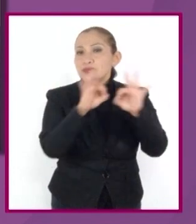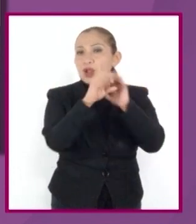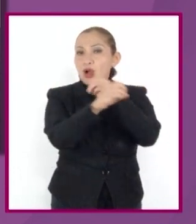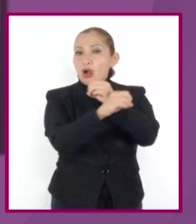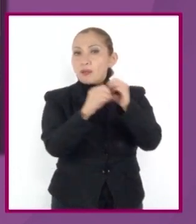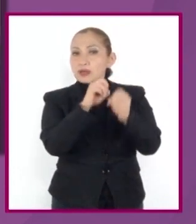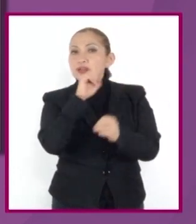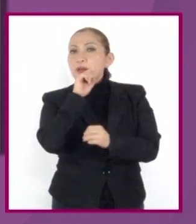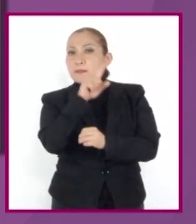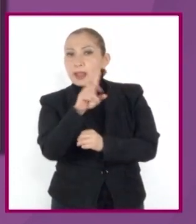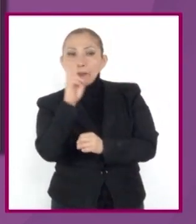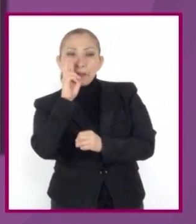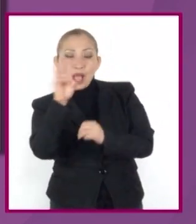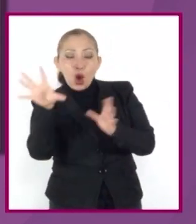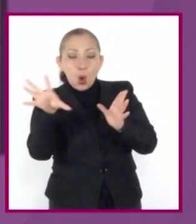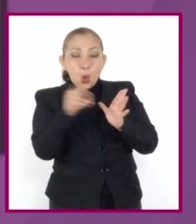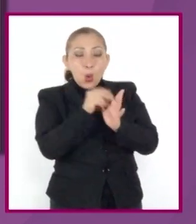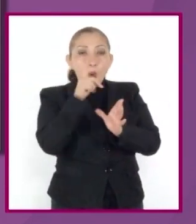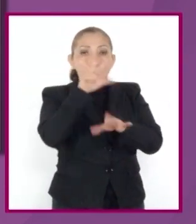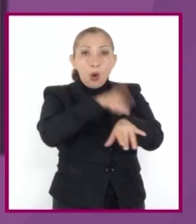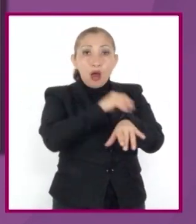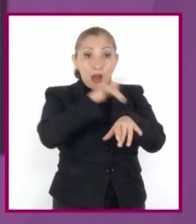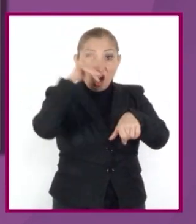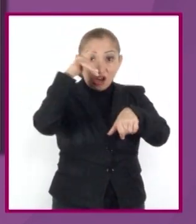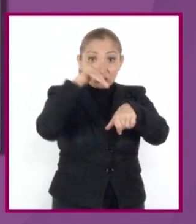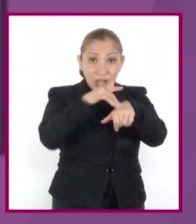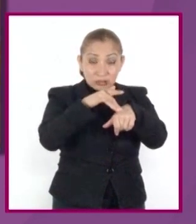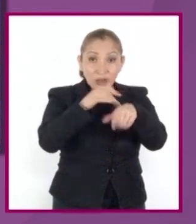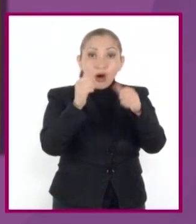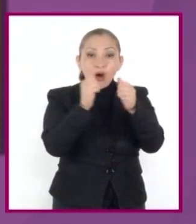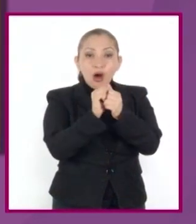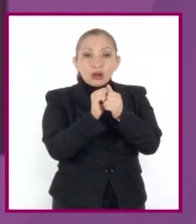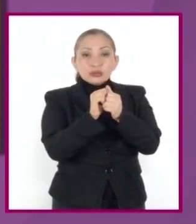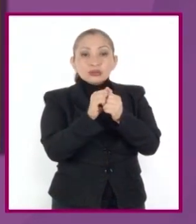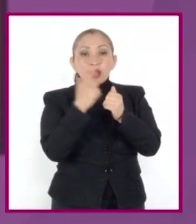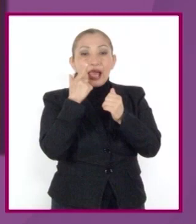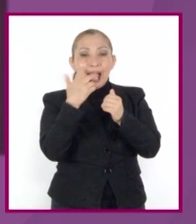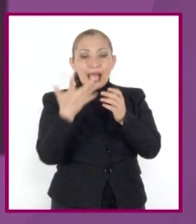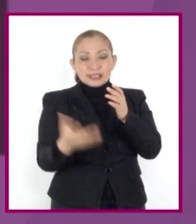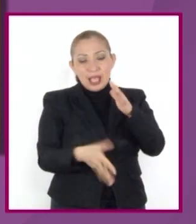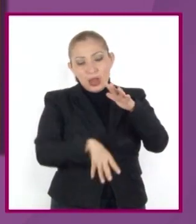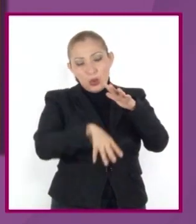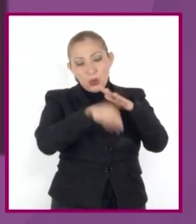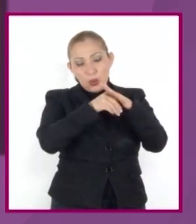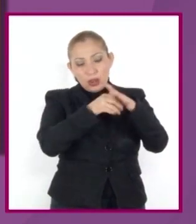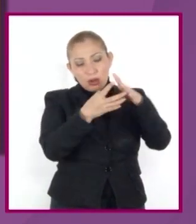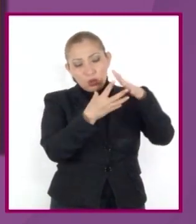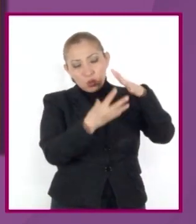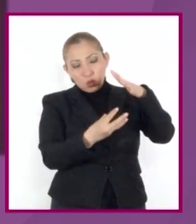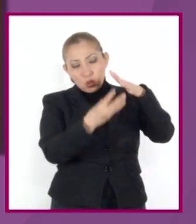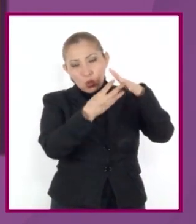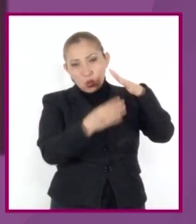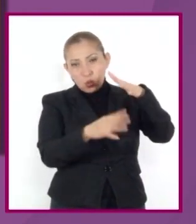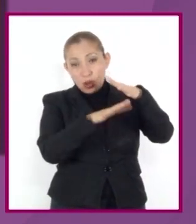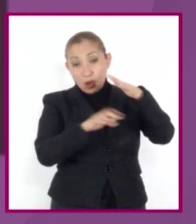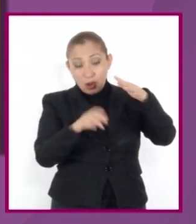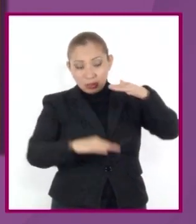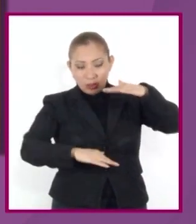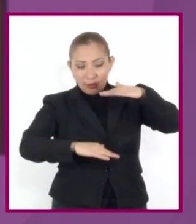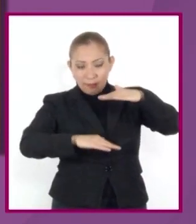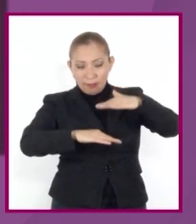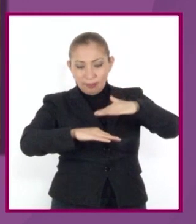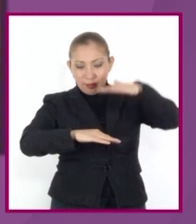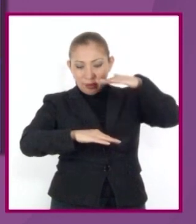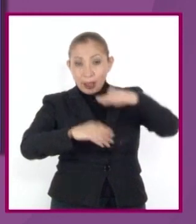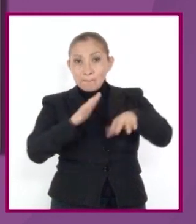objetos también se pueden electrizar sin contacto directo mediante la inducción que distribuye su carga. Por ejemplo, al acercar el peine a